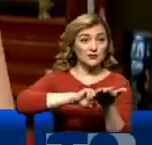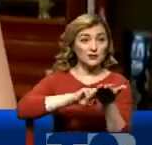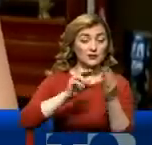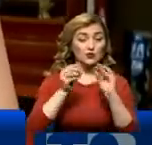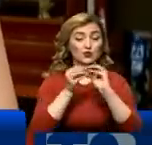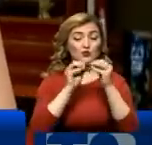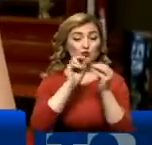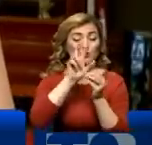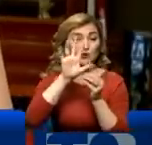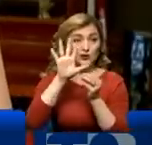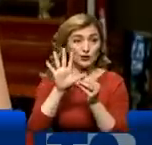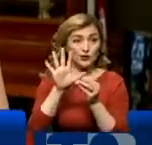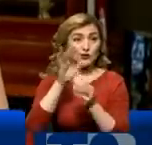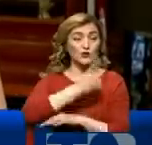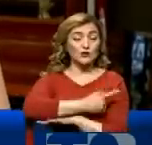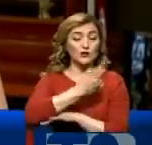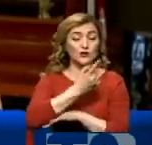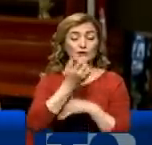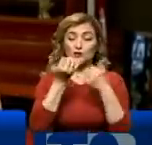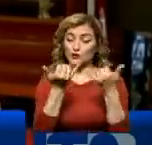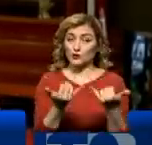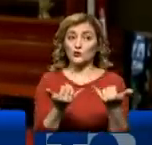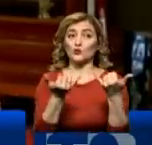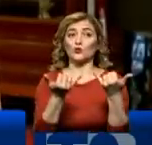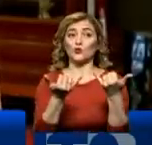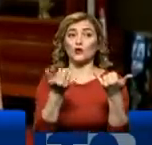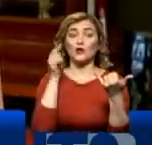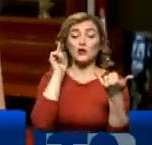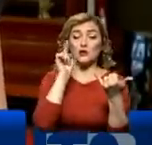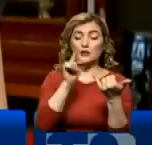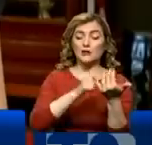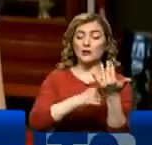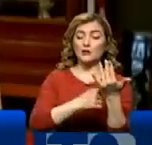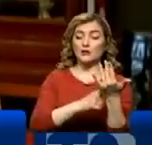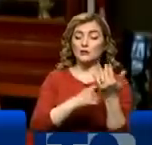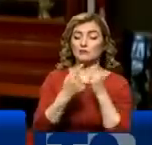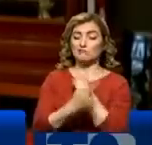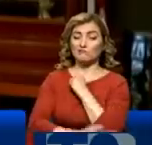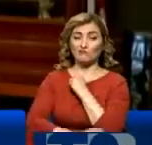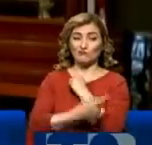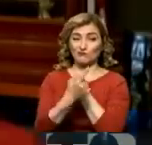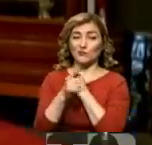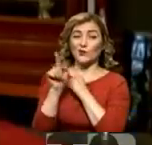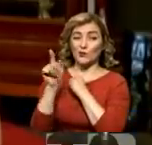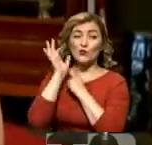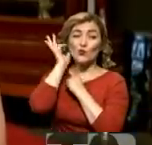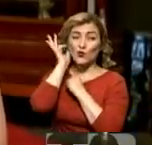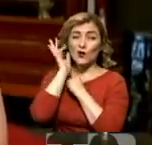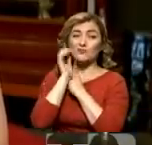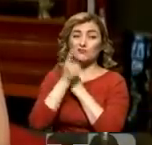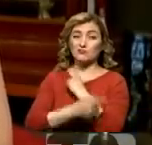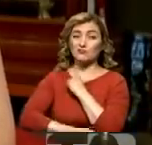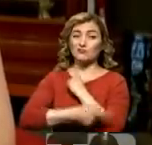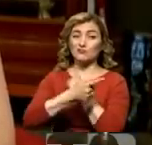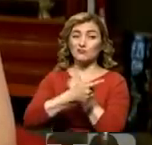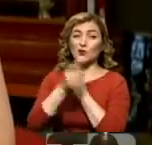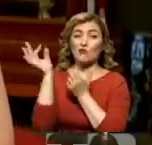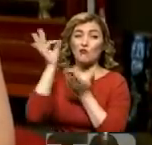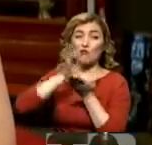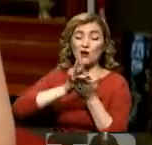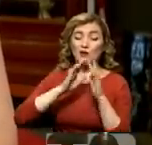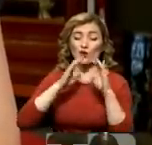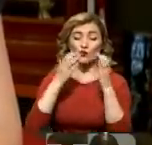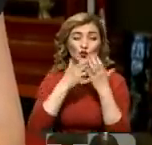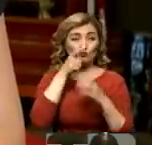bloque que tiene Alianza País el día de hoy, en donde también analizarán una posible sanción contra Karina Arteaga por haber faltado a la Comisión